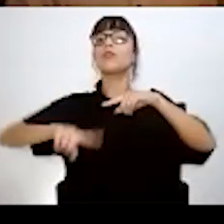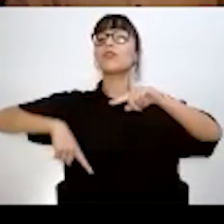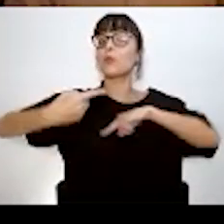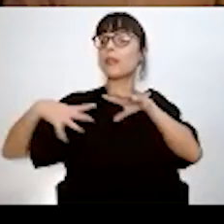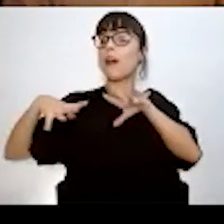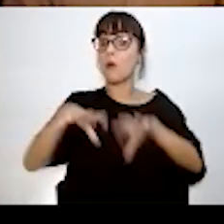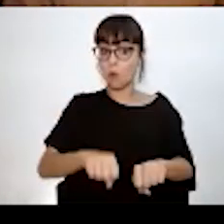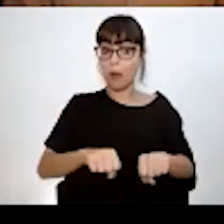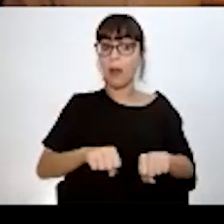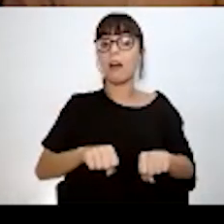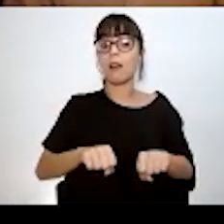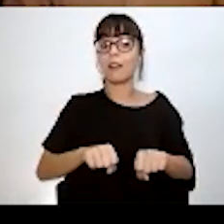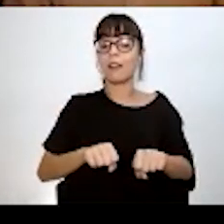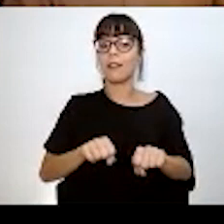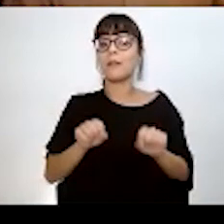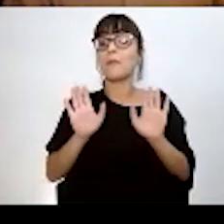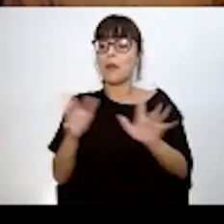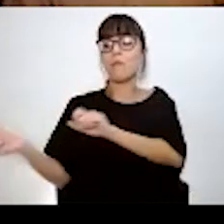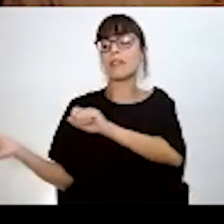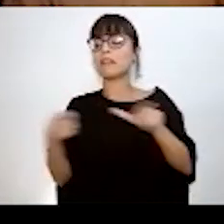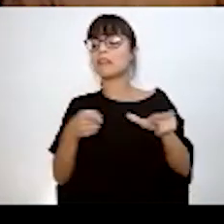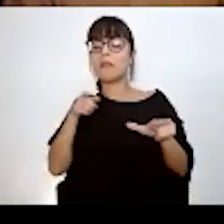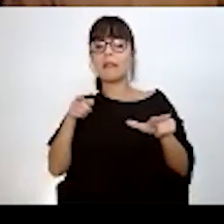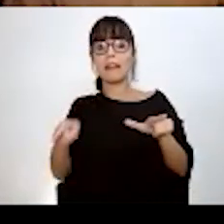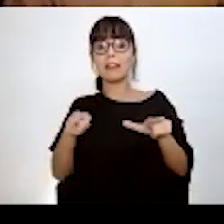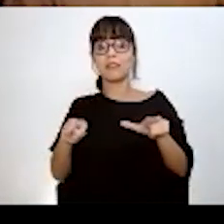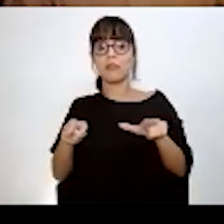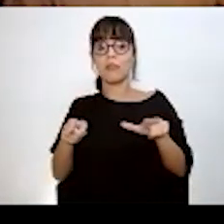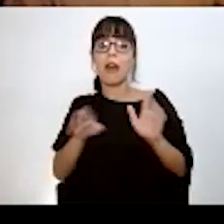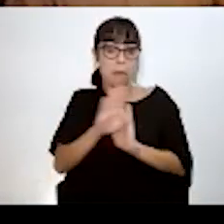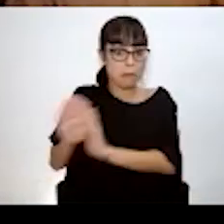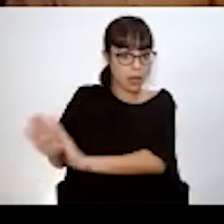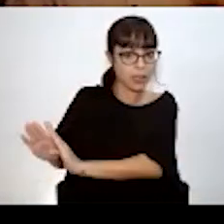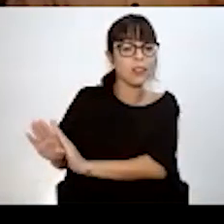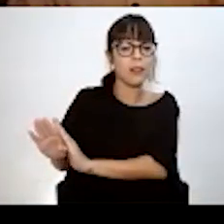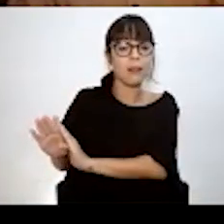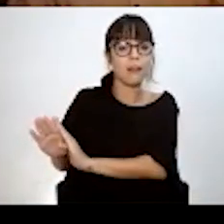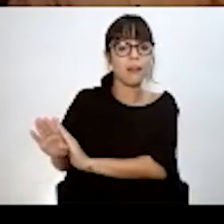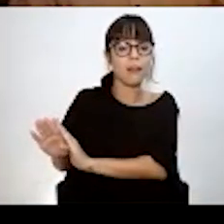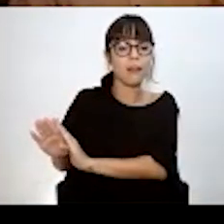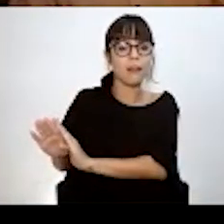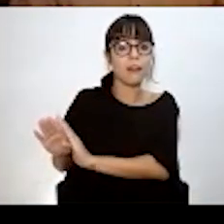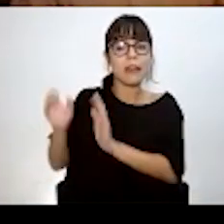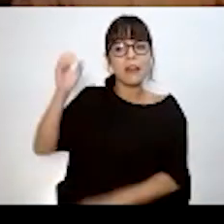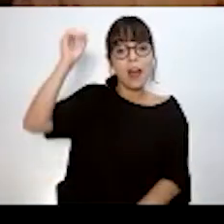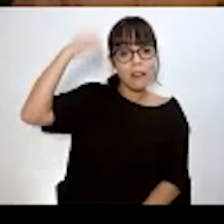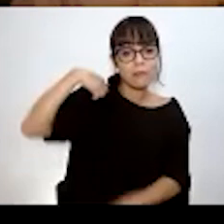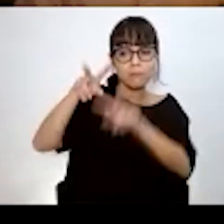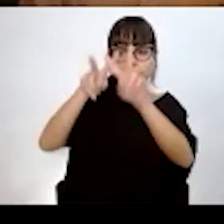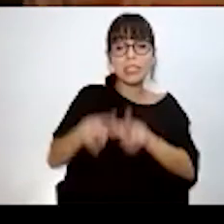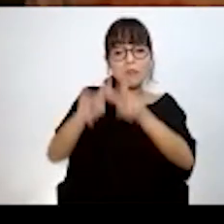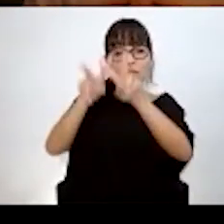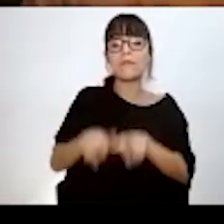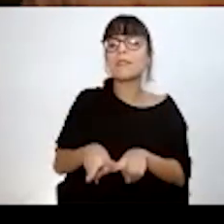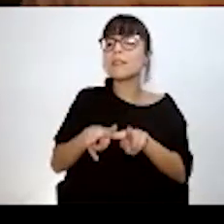fenómeno inicial de ocupación de este territorio, los procesos migratorios no han constituido parte del discurso, como les decía, de la